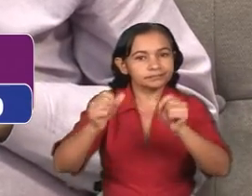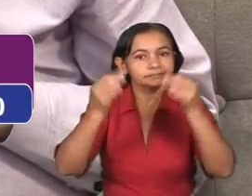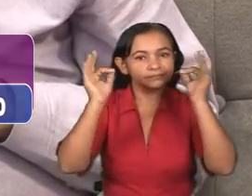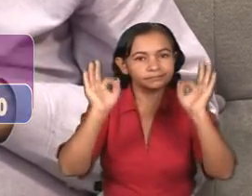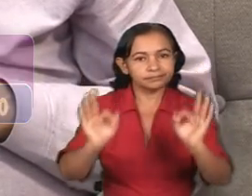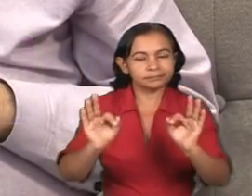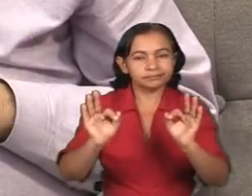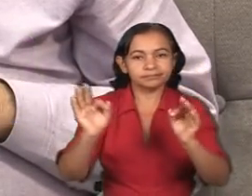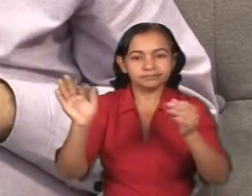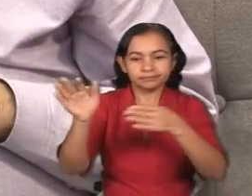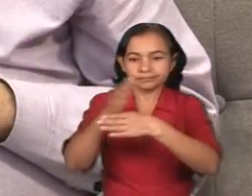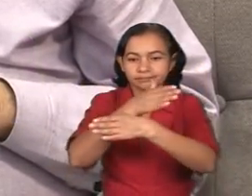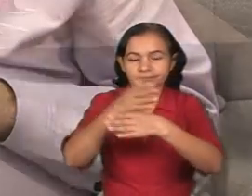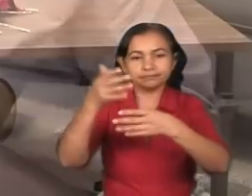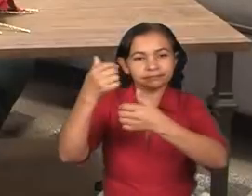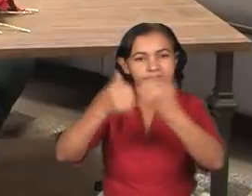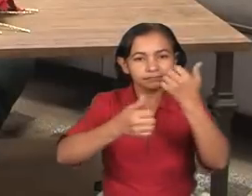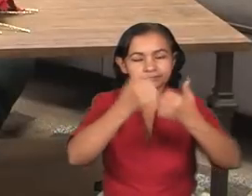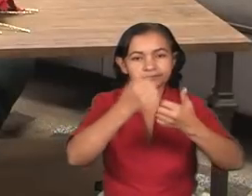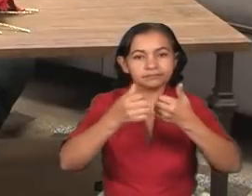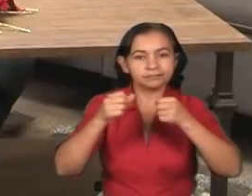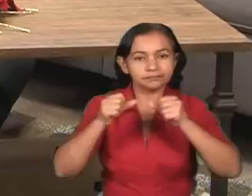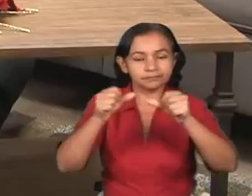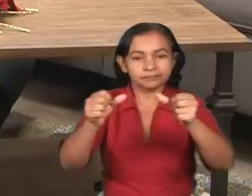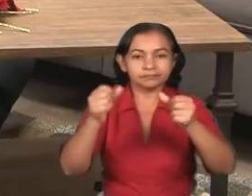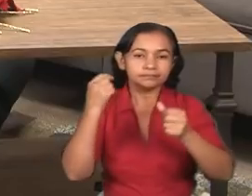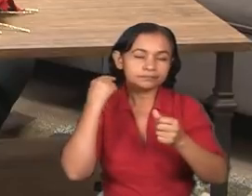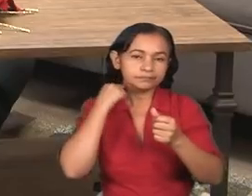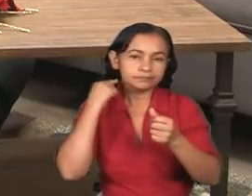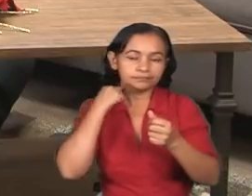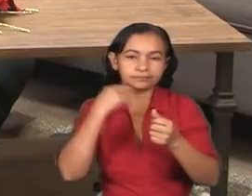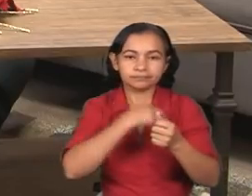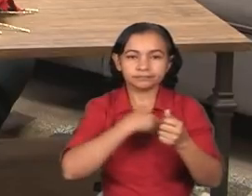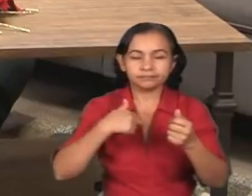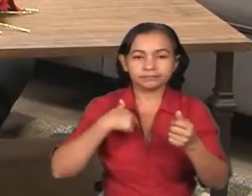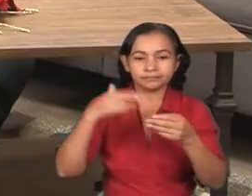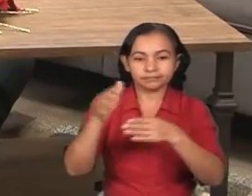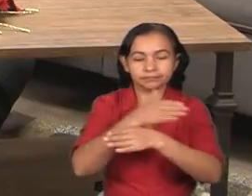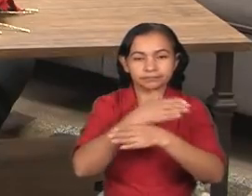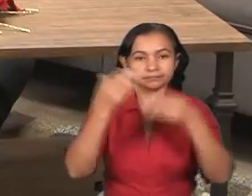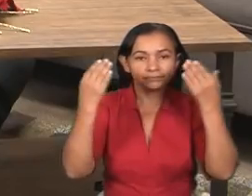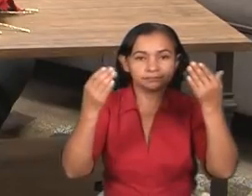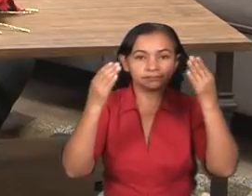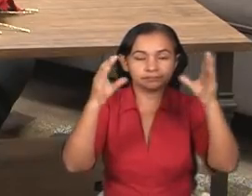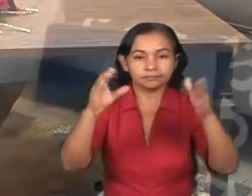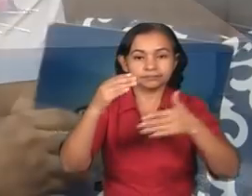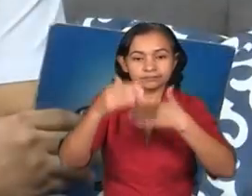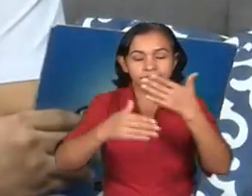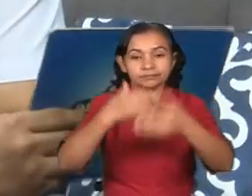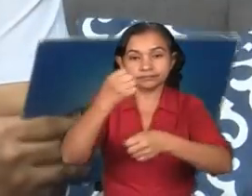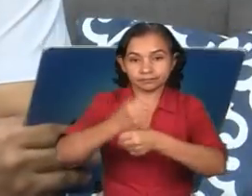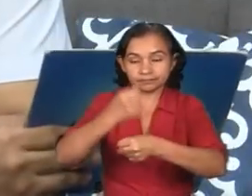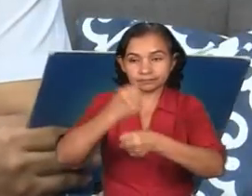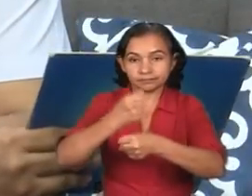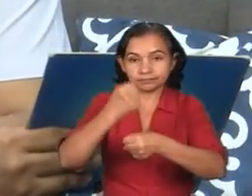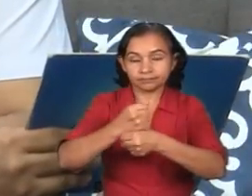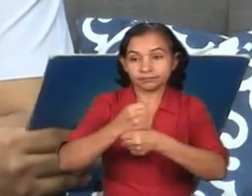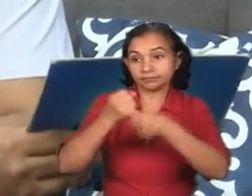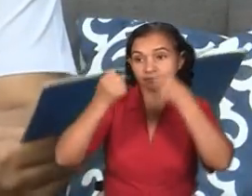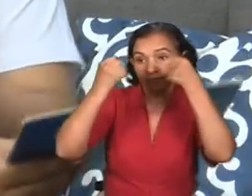de formación, procesos de mejora continua y siempre un proceso perfectible. Dentro de ese proceso de trabajo, compañero